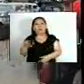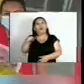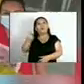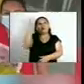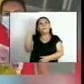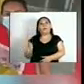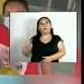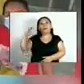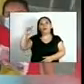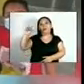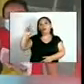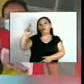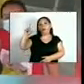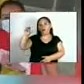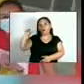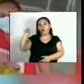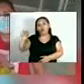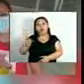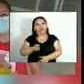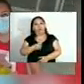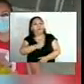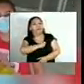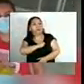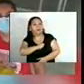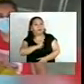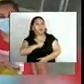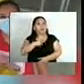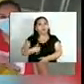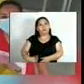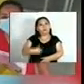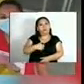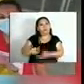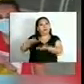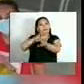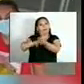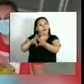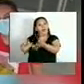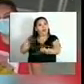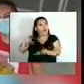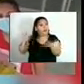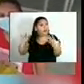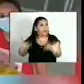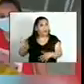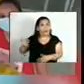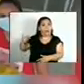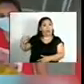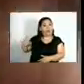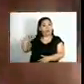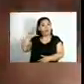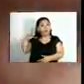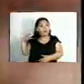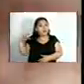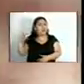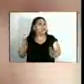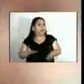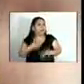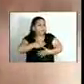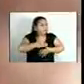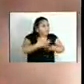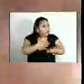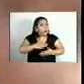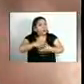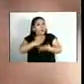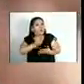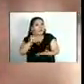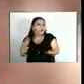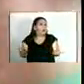Fuentes, vocero de Comando de Salvamento. Durante más de 30 años se ha dedicado a servir a los demás a través del voluntariado. Ha